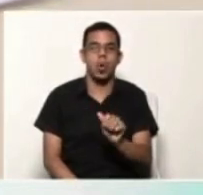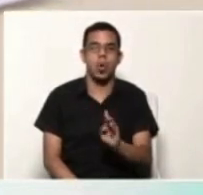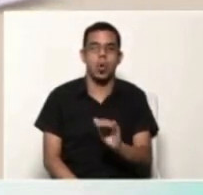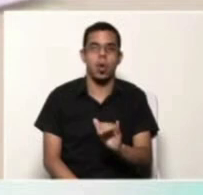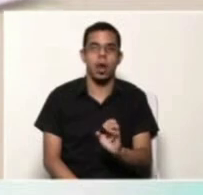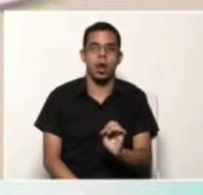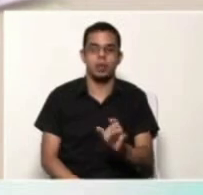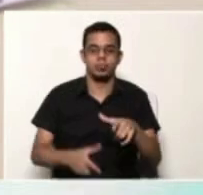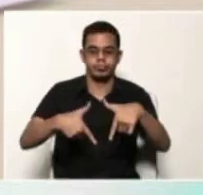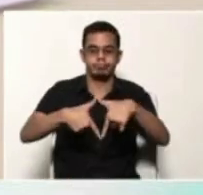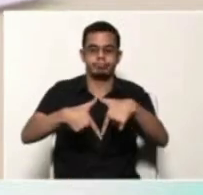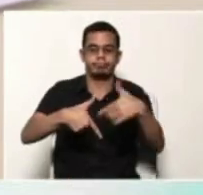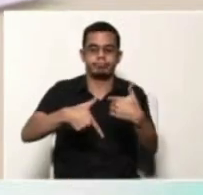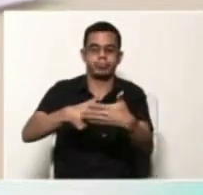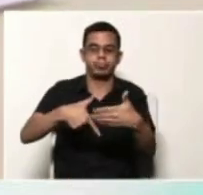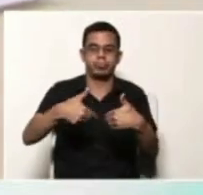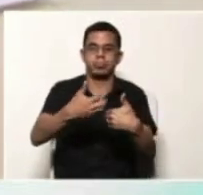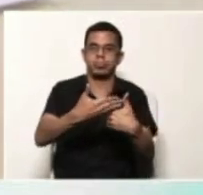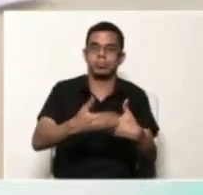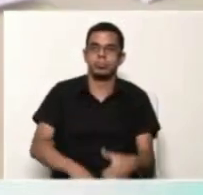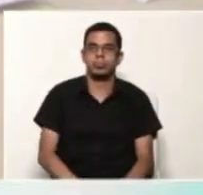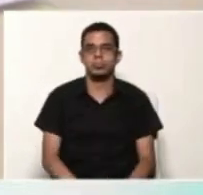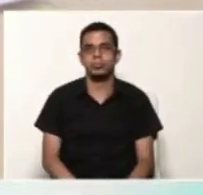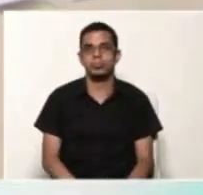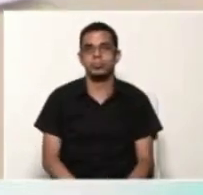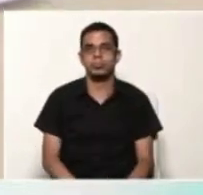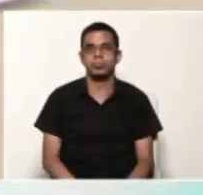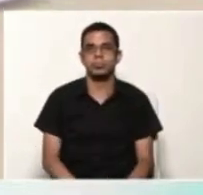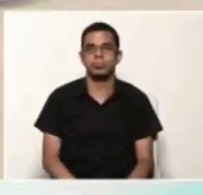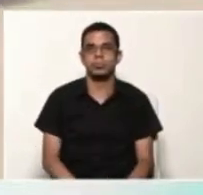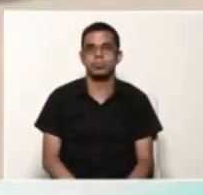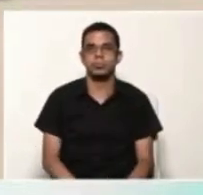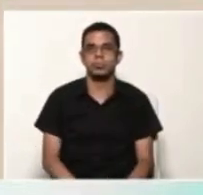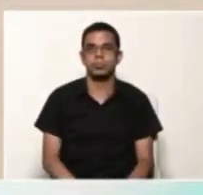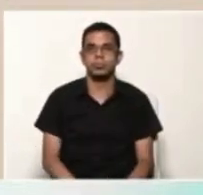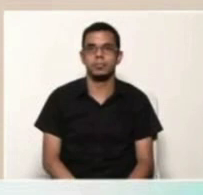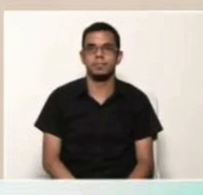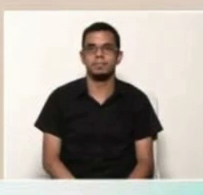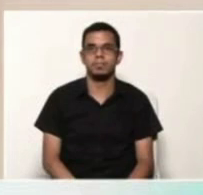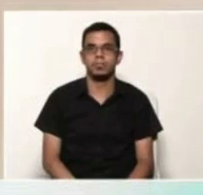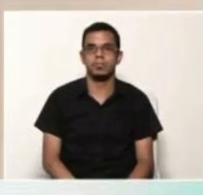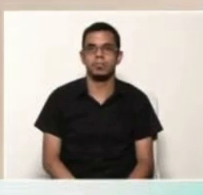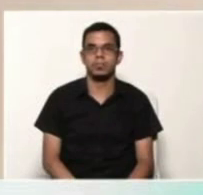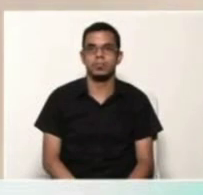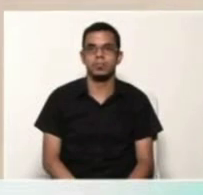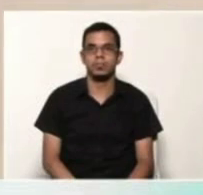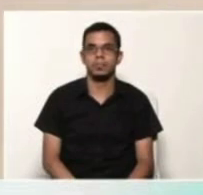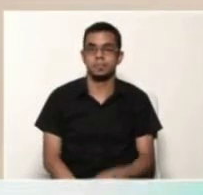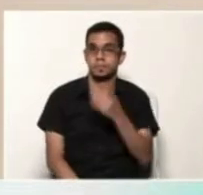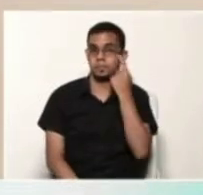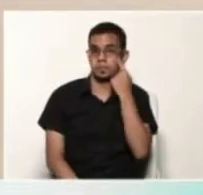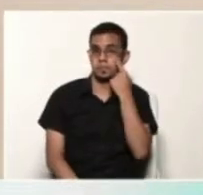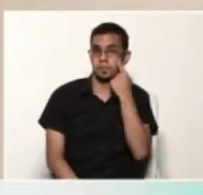Tenemos el cuerpo del útero, labios menores y